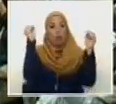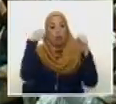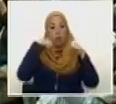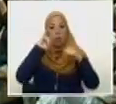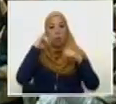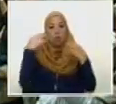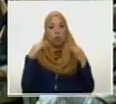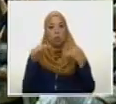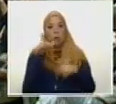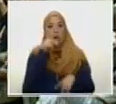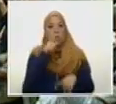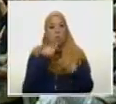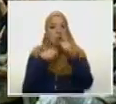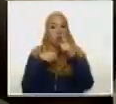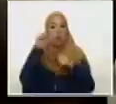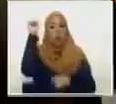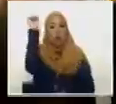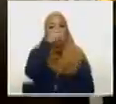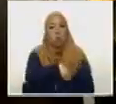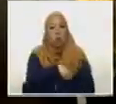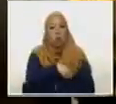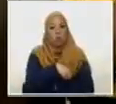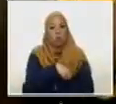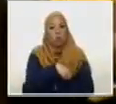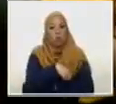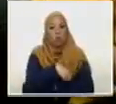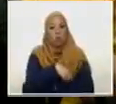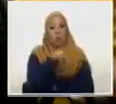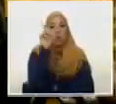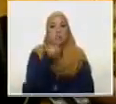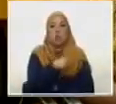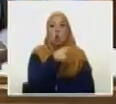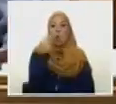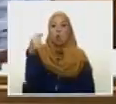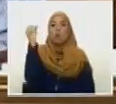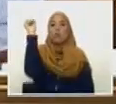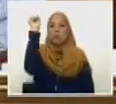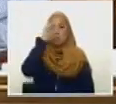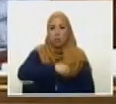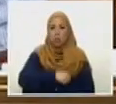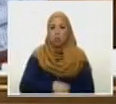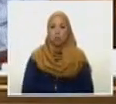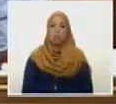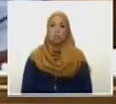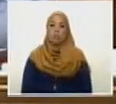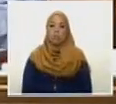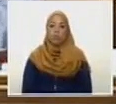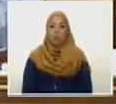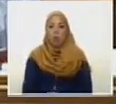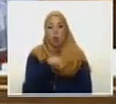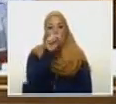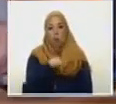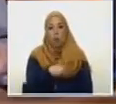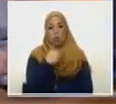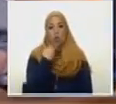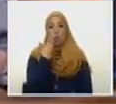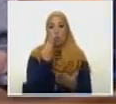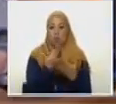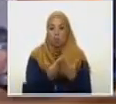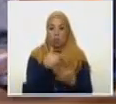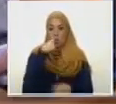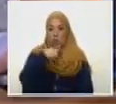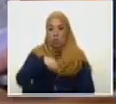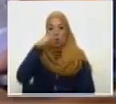costumbre, aprobada el acta. Si tiene el orden del día, señor secretario, por favor. Propuesta del orden del día de la